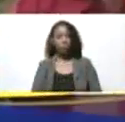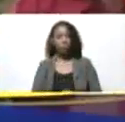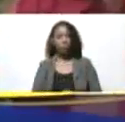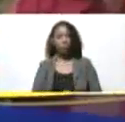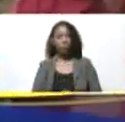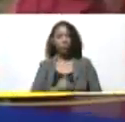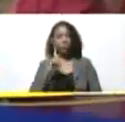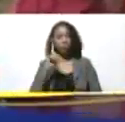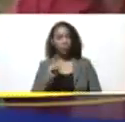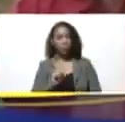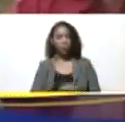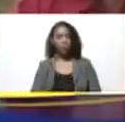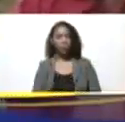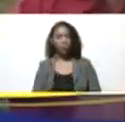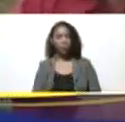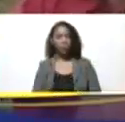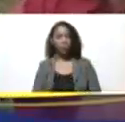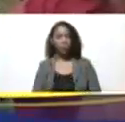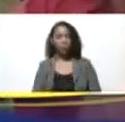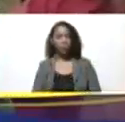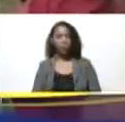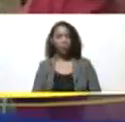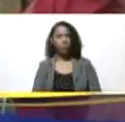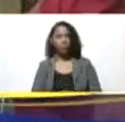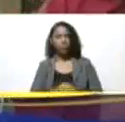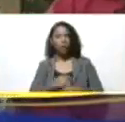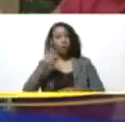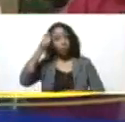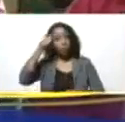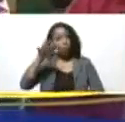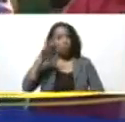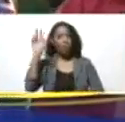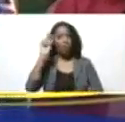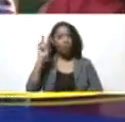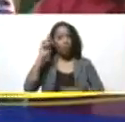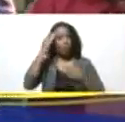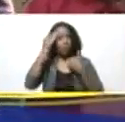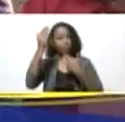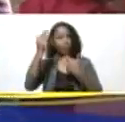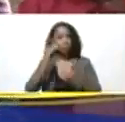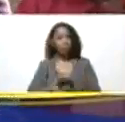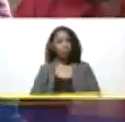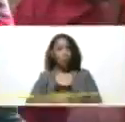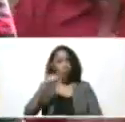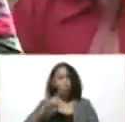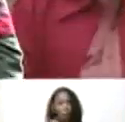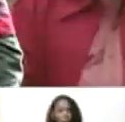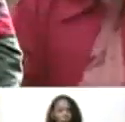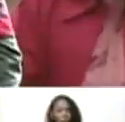cariñoso también, de admiración a todo el pueblo de Venezuela. Hoy cuando